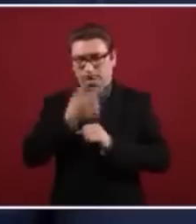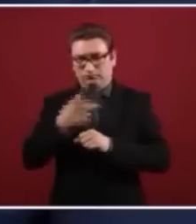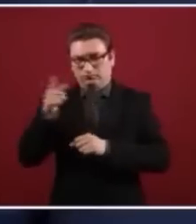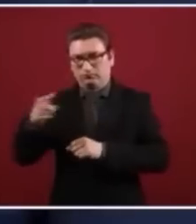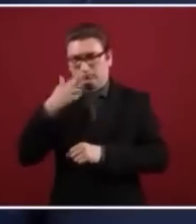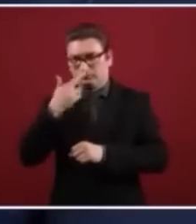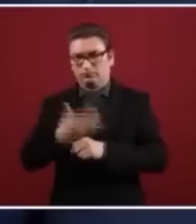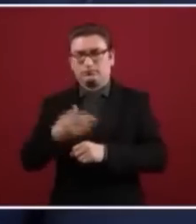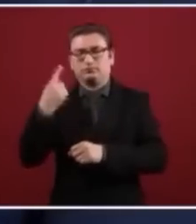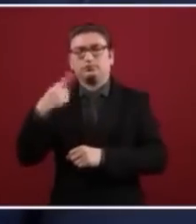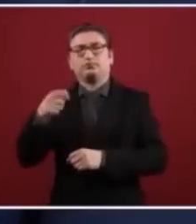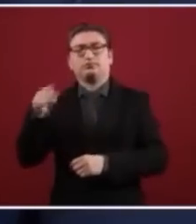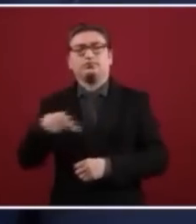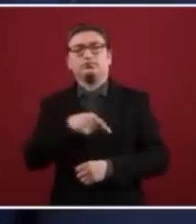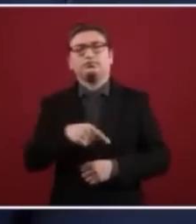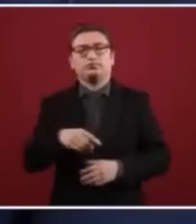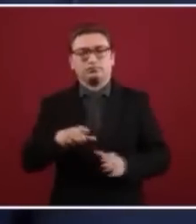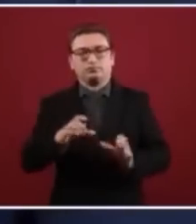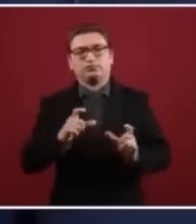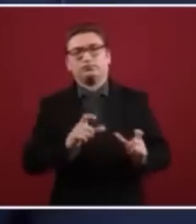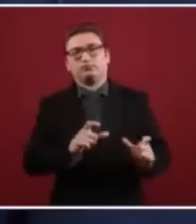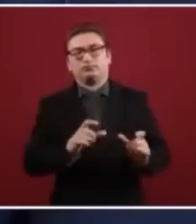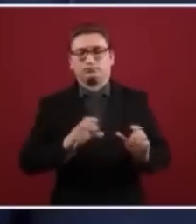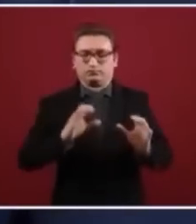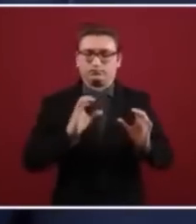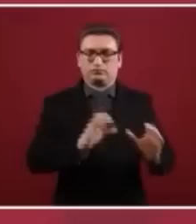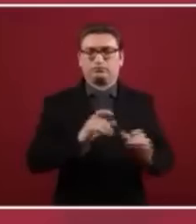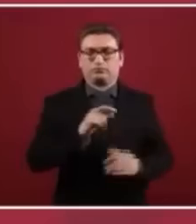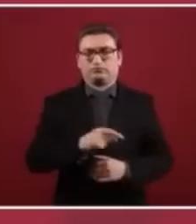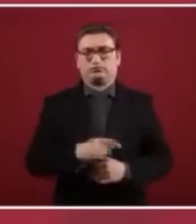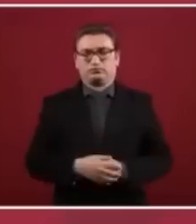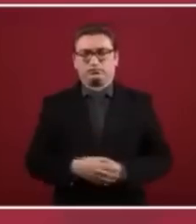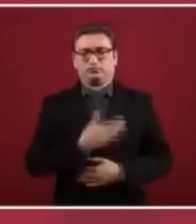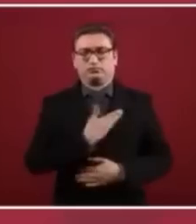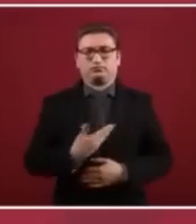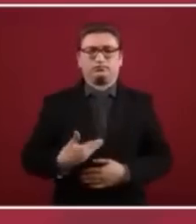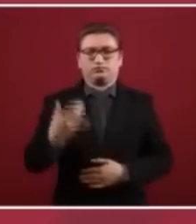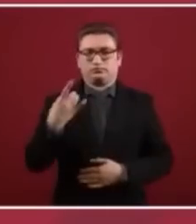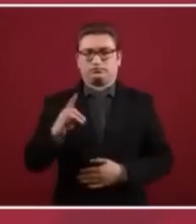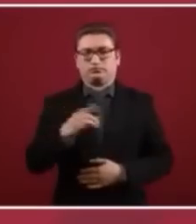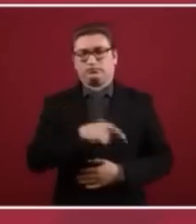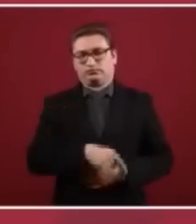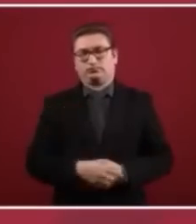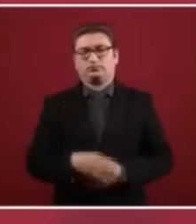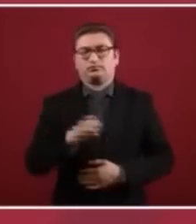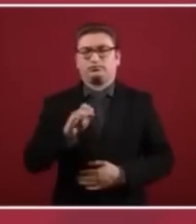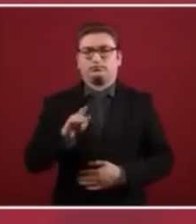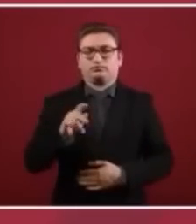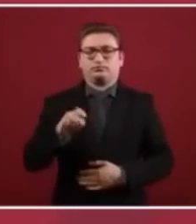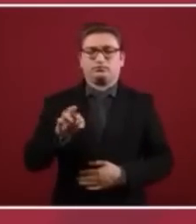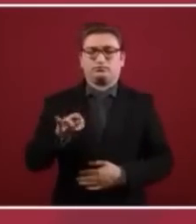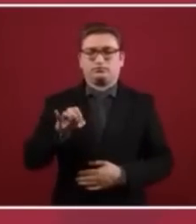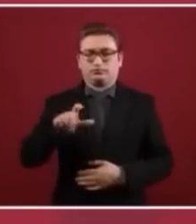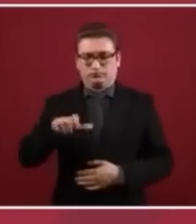hiciera cargo de la protección del presidente Evo Morales.